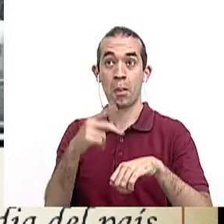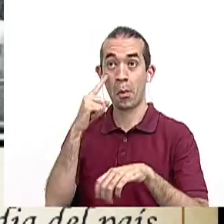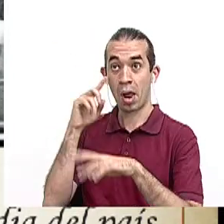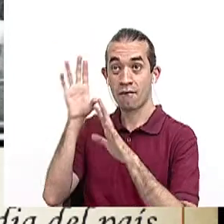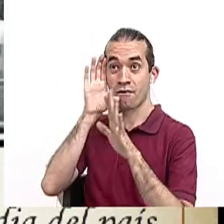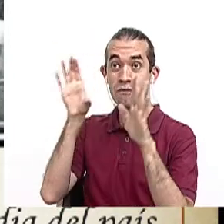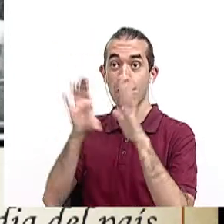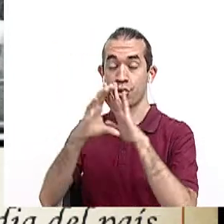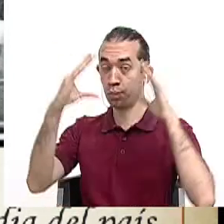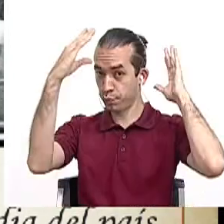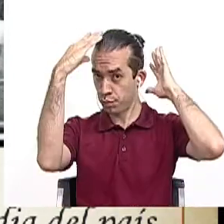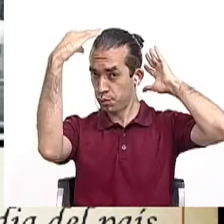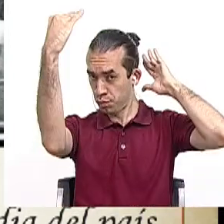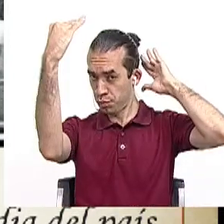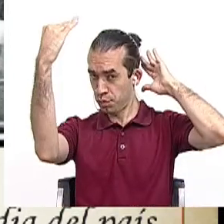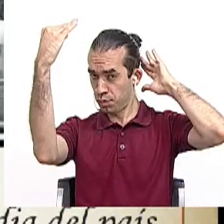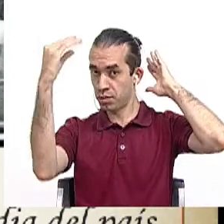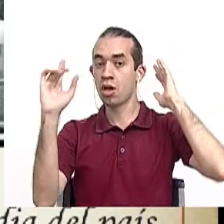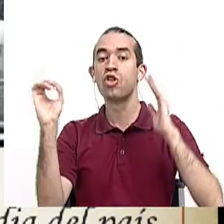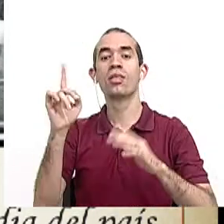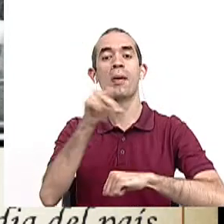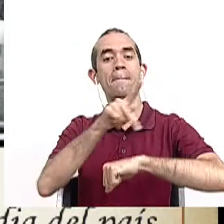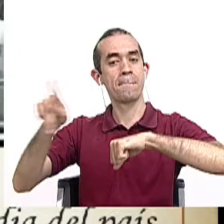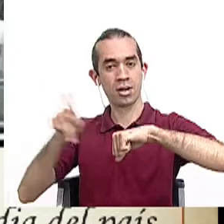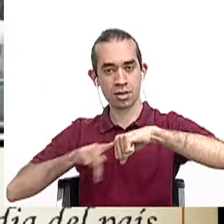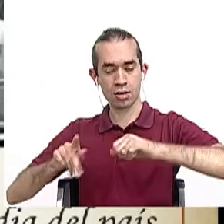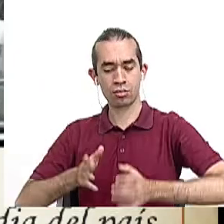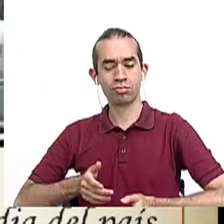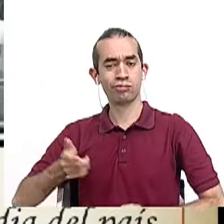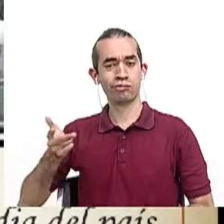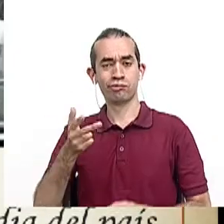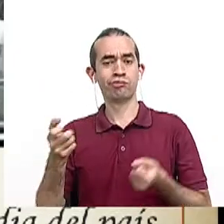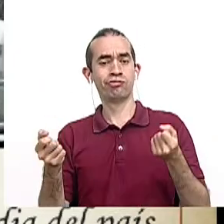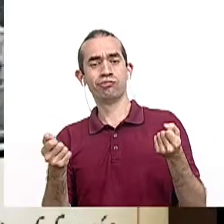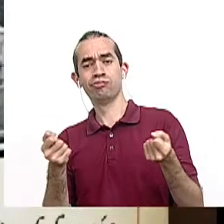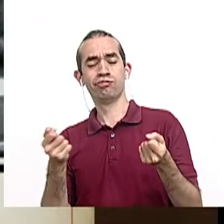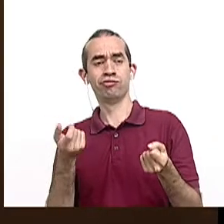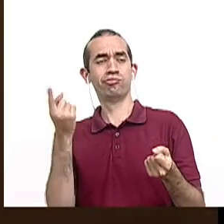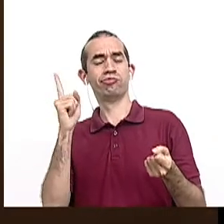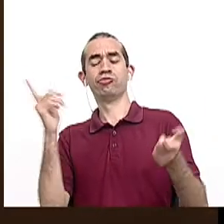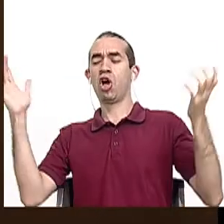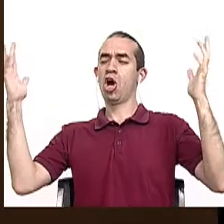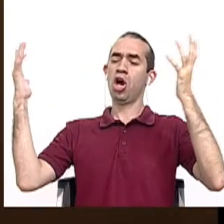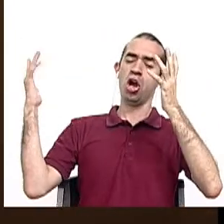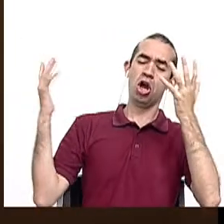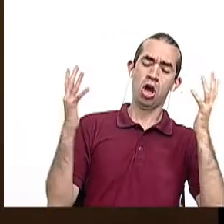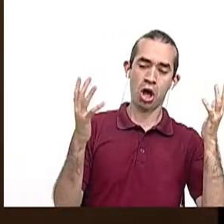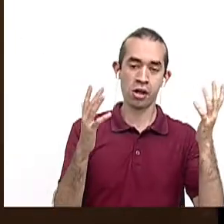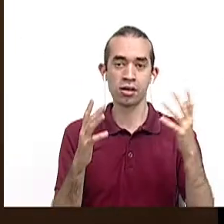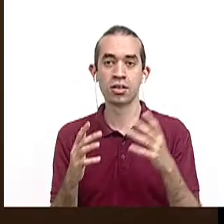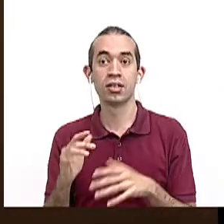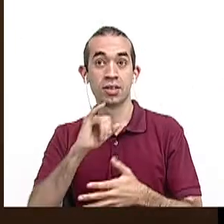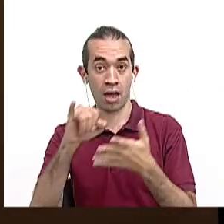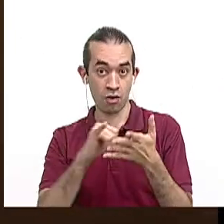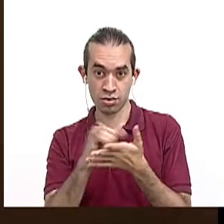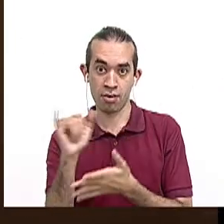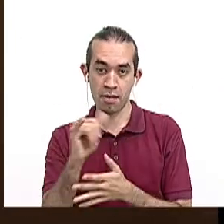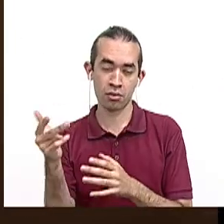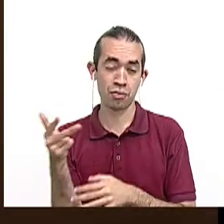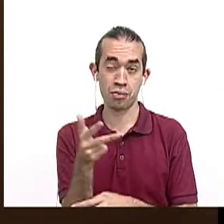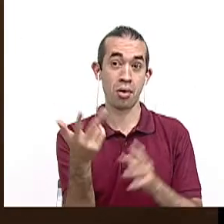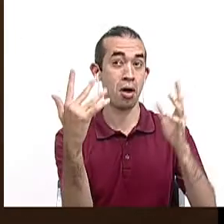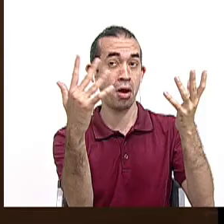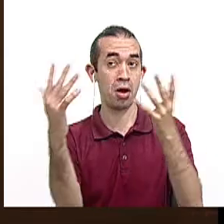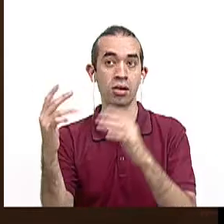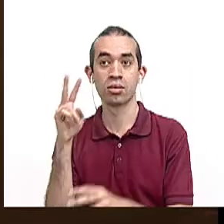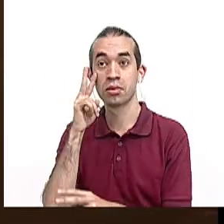triunfal de Figueres, que entró a Pérez Celedón, en San José también. Aquí estamos en nuestro álbum y por ahí tengo